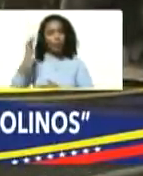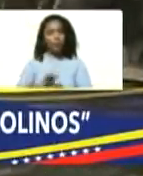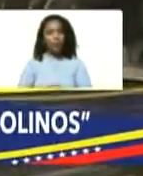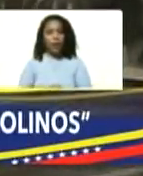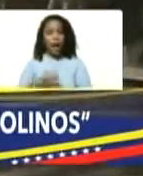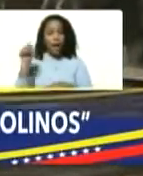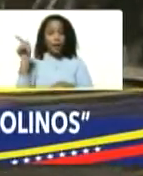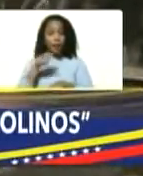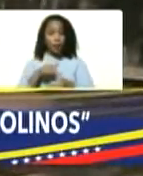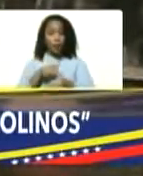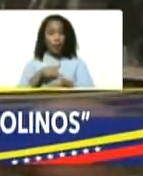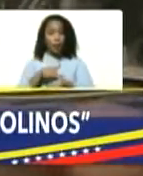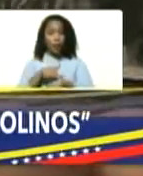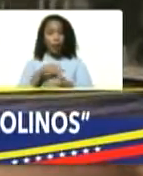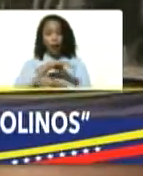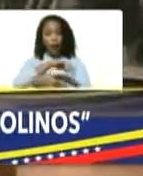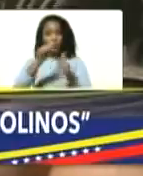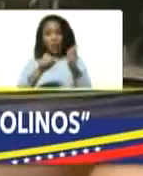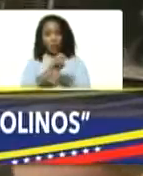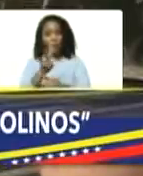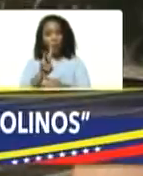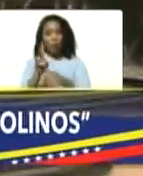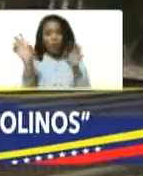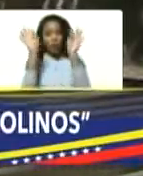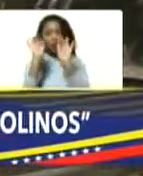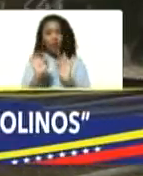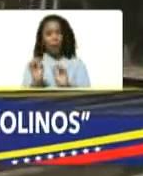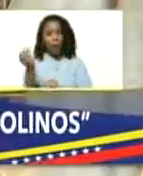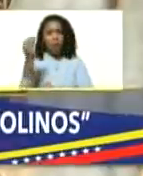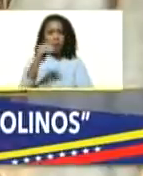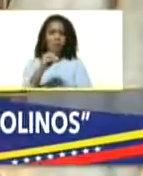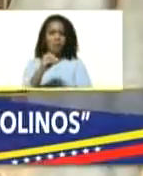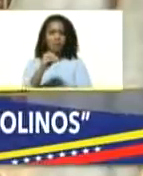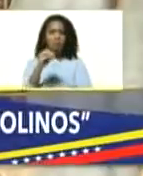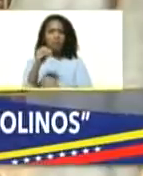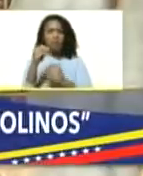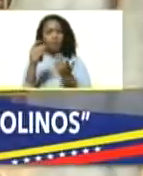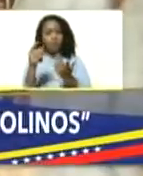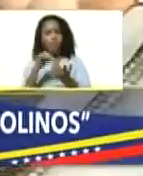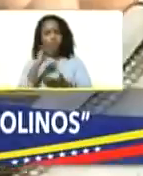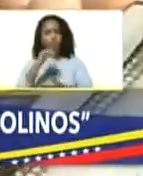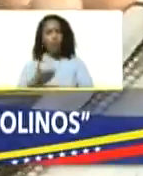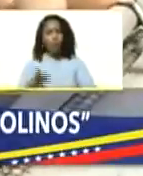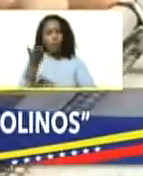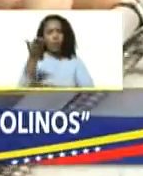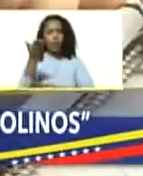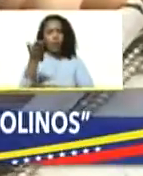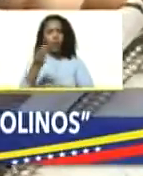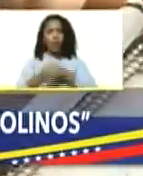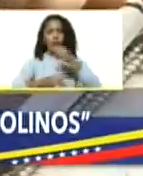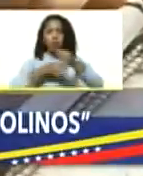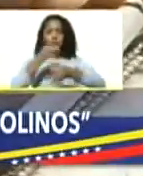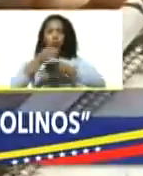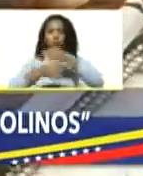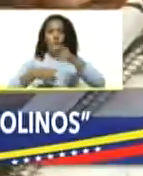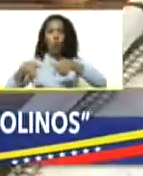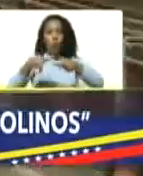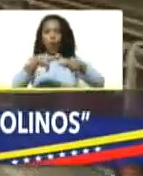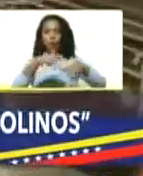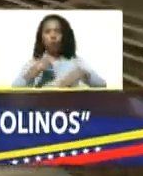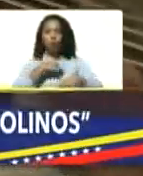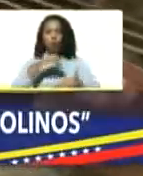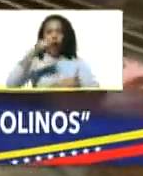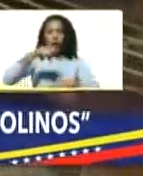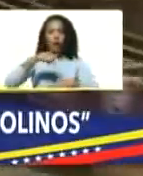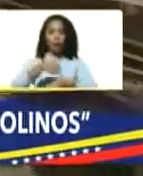momento el viceministro aguilera quien de manera un poquito más por menor y detallada lleva explicación de los espacios de nosotros nos encontramos